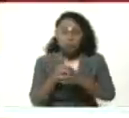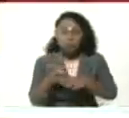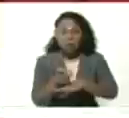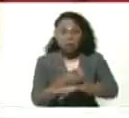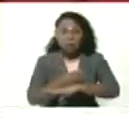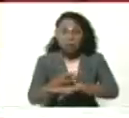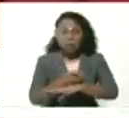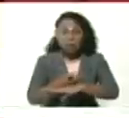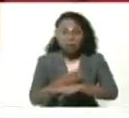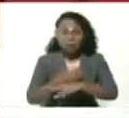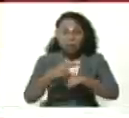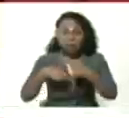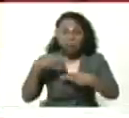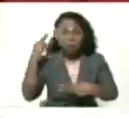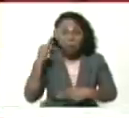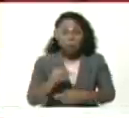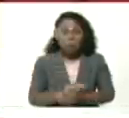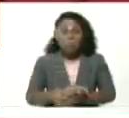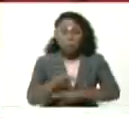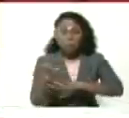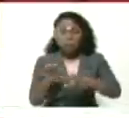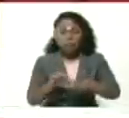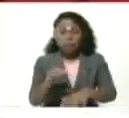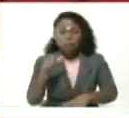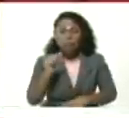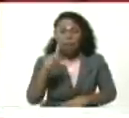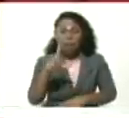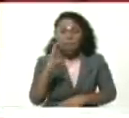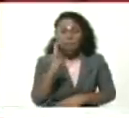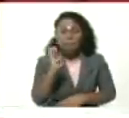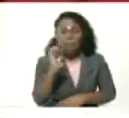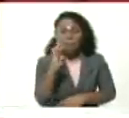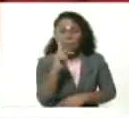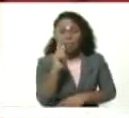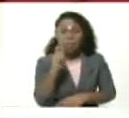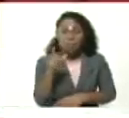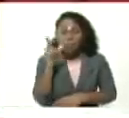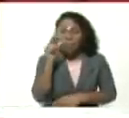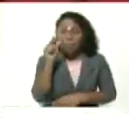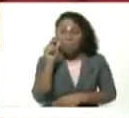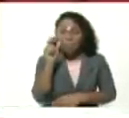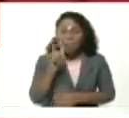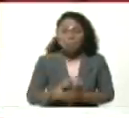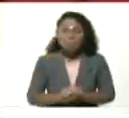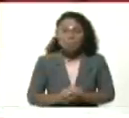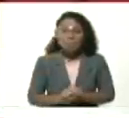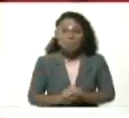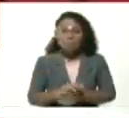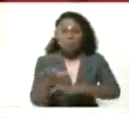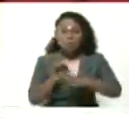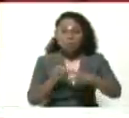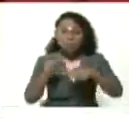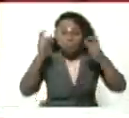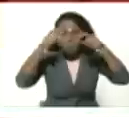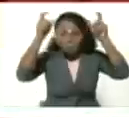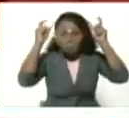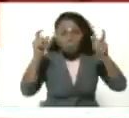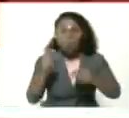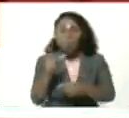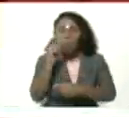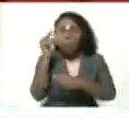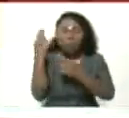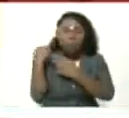bolivariana. Municipio Alberto Adriani, Edith Guerrero. Municipio Andrés Bello, Ramón